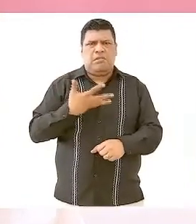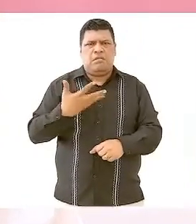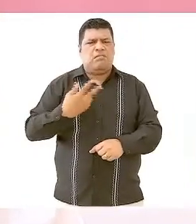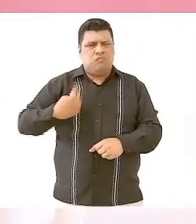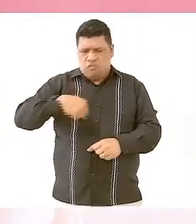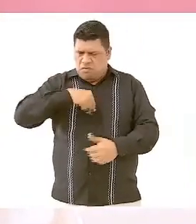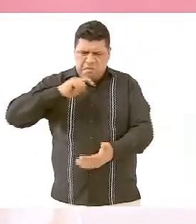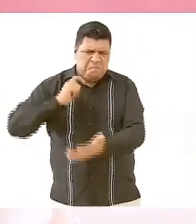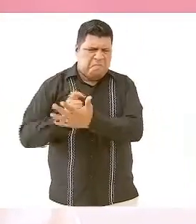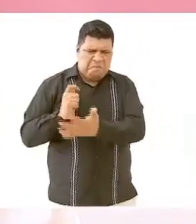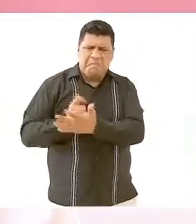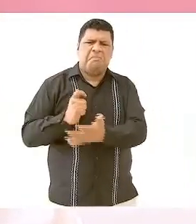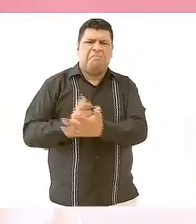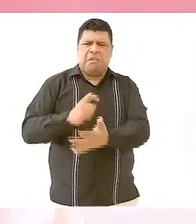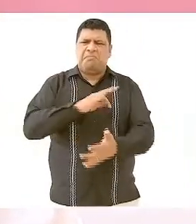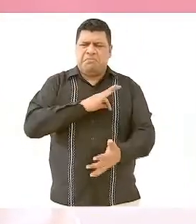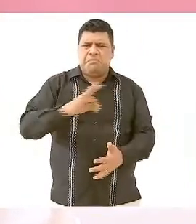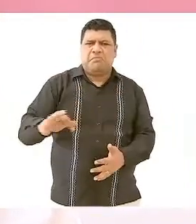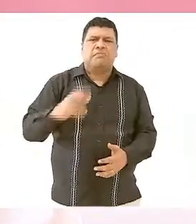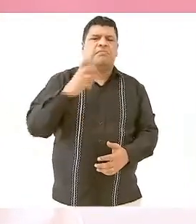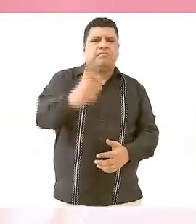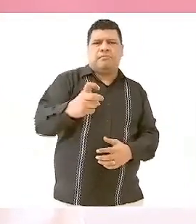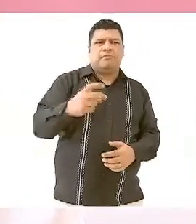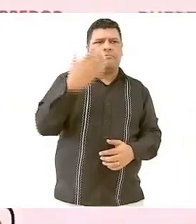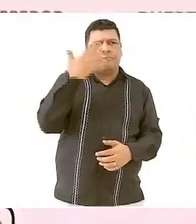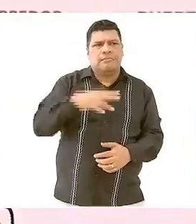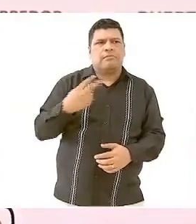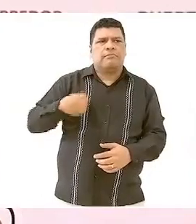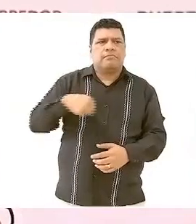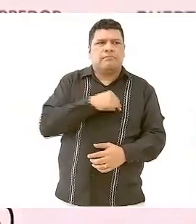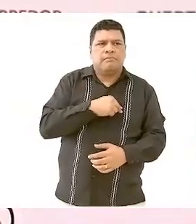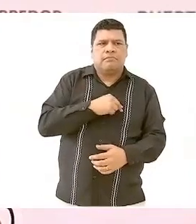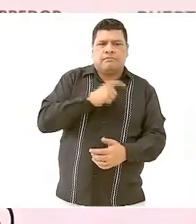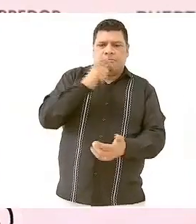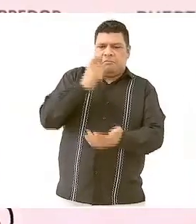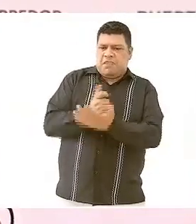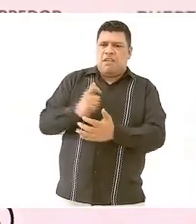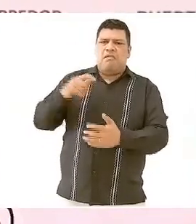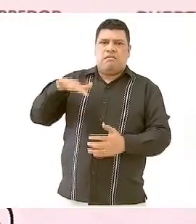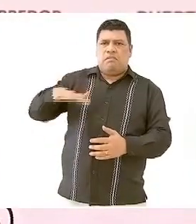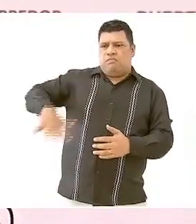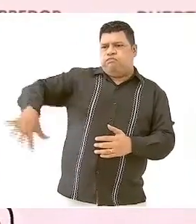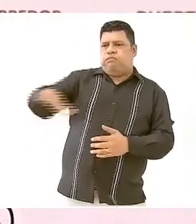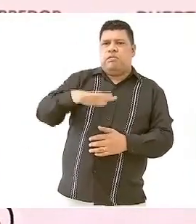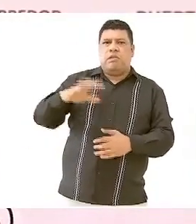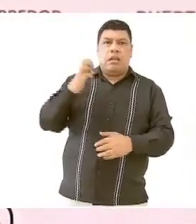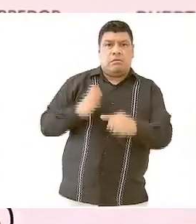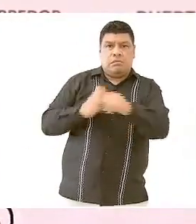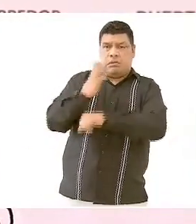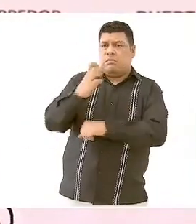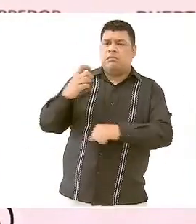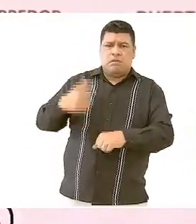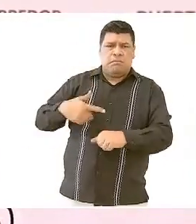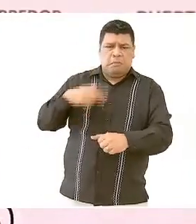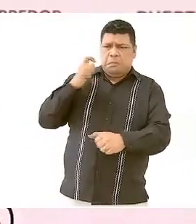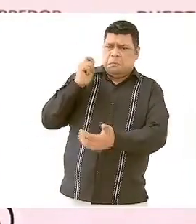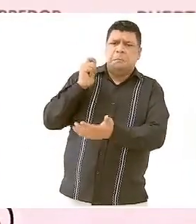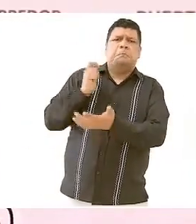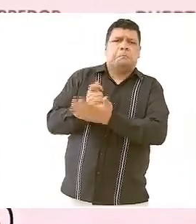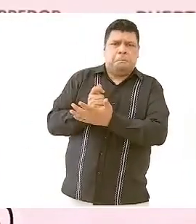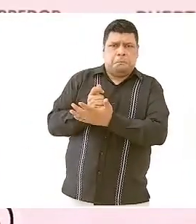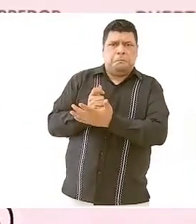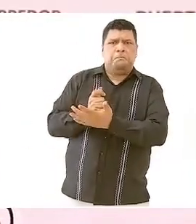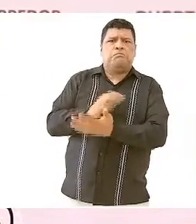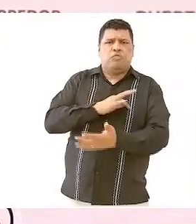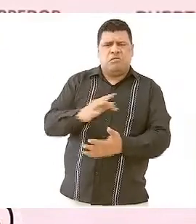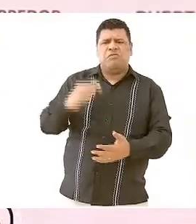invertir. Tiene que ser con presupuesto público y yo considero que nos va